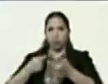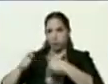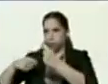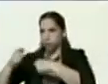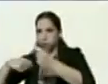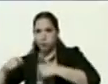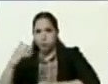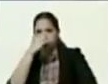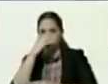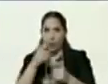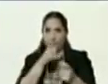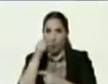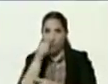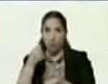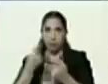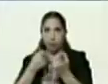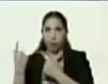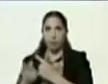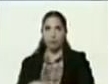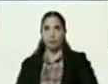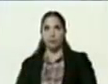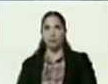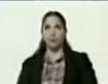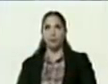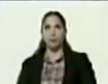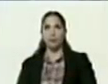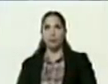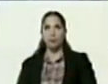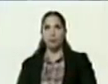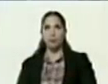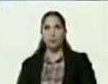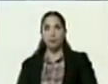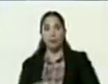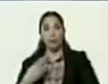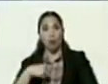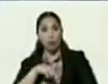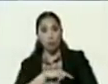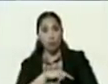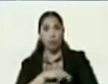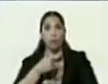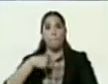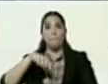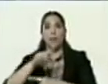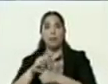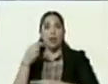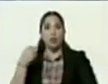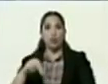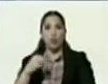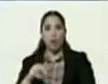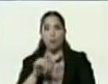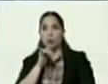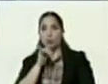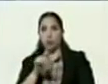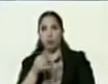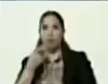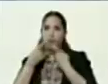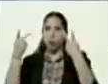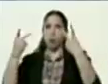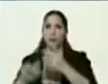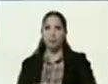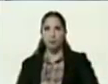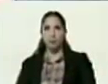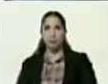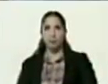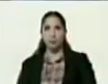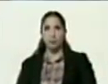narcotráfico, lavando el dinero. Nosotros, el primero de noviembre, informamos, publicamos, que